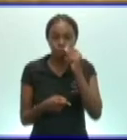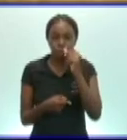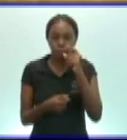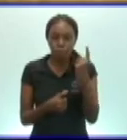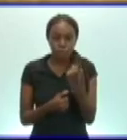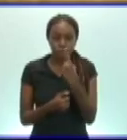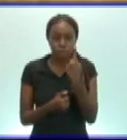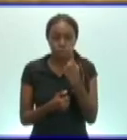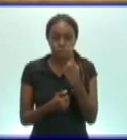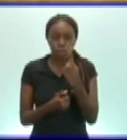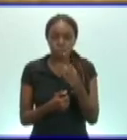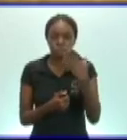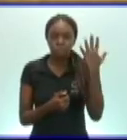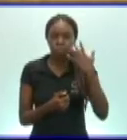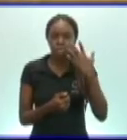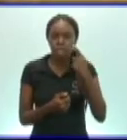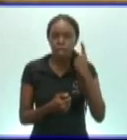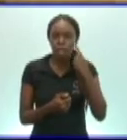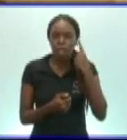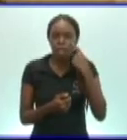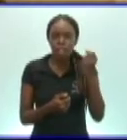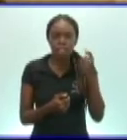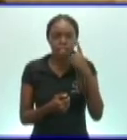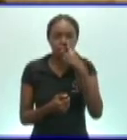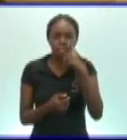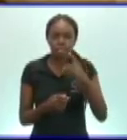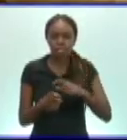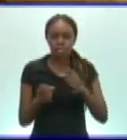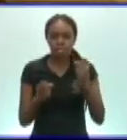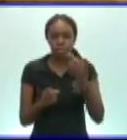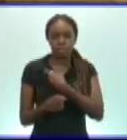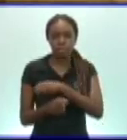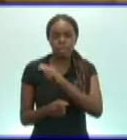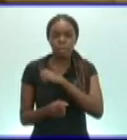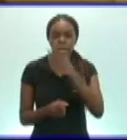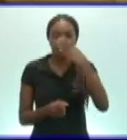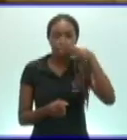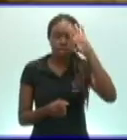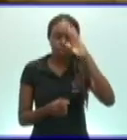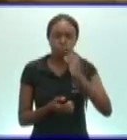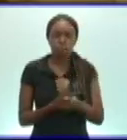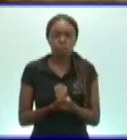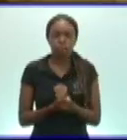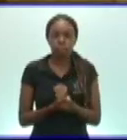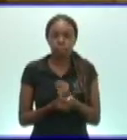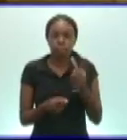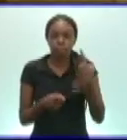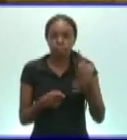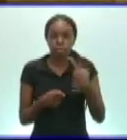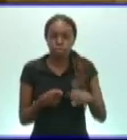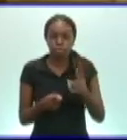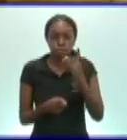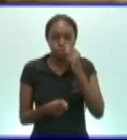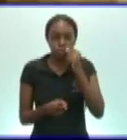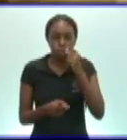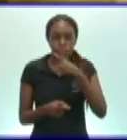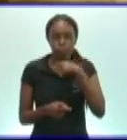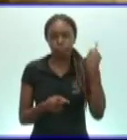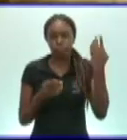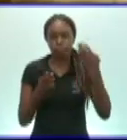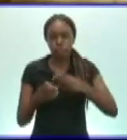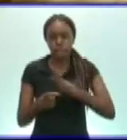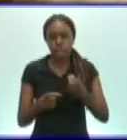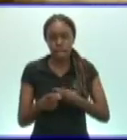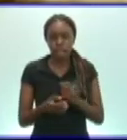del Castillo que logró ver el fin de la dominación española en Cuba. Ladislao muere durante la guerra y Pedro